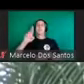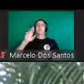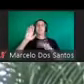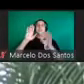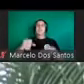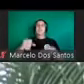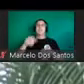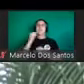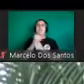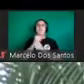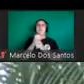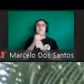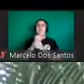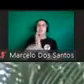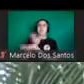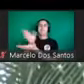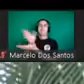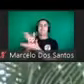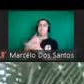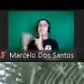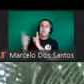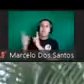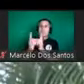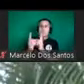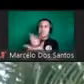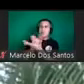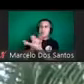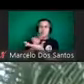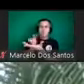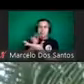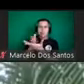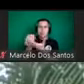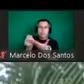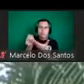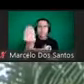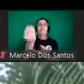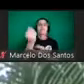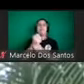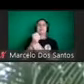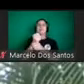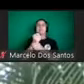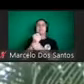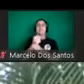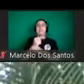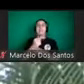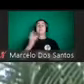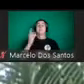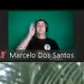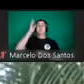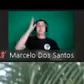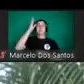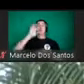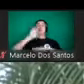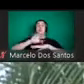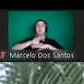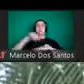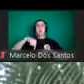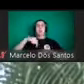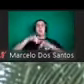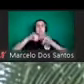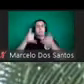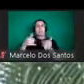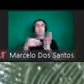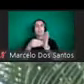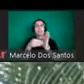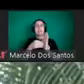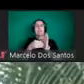públicas y que es un apoyo muy importante, sobre todo para ciertos tipos de discapacidad que requieren un acompañamiento un poco